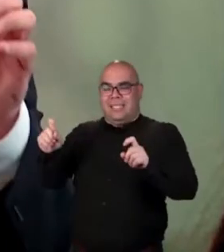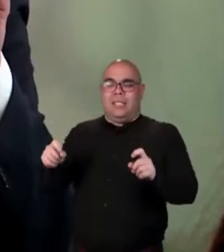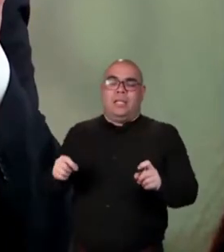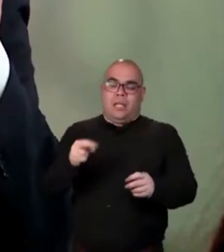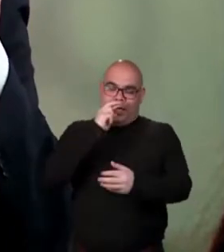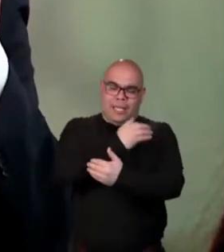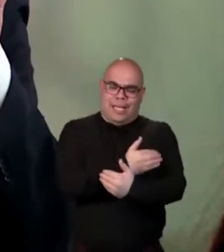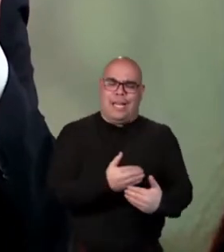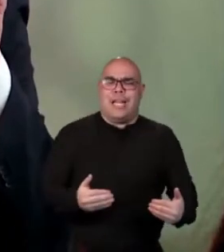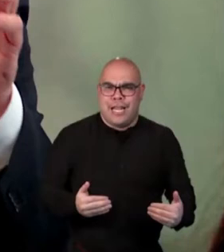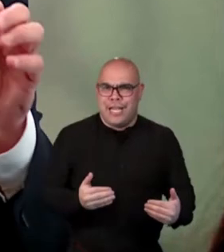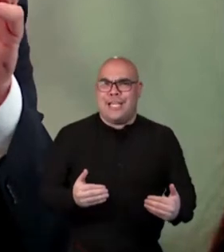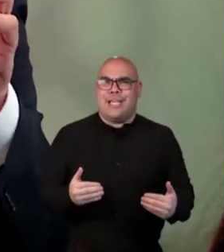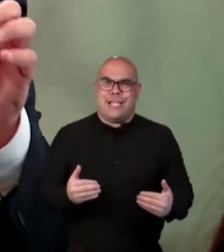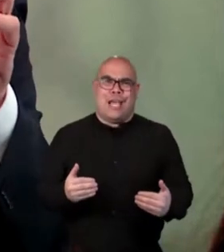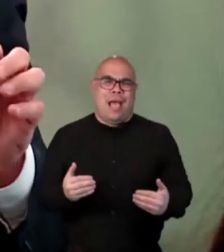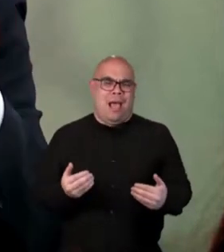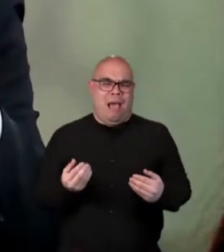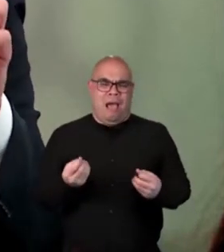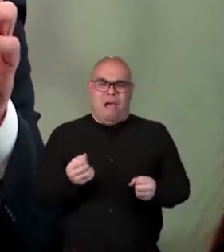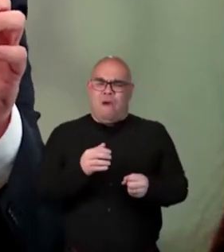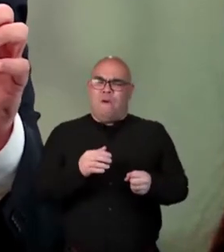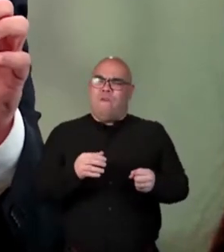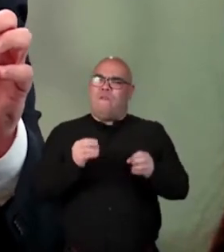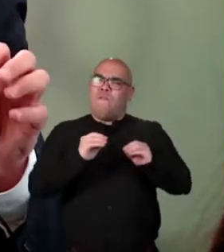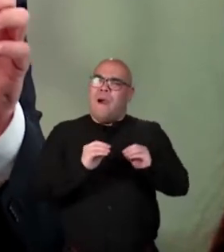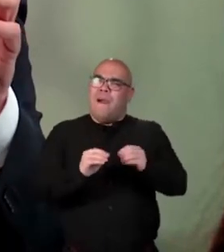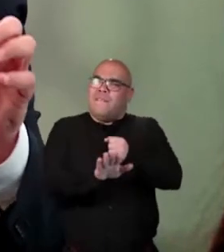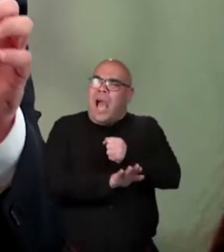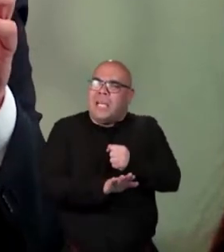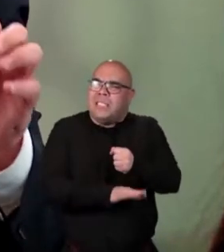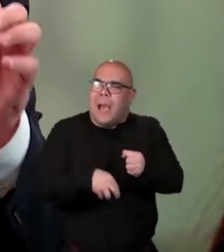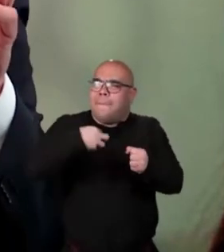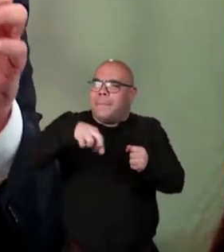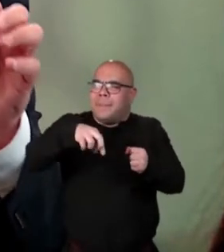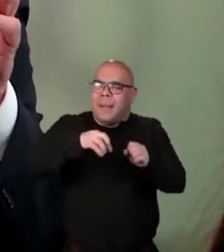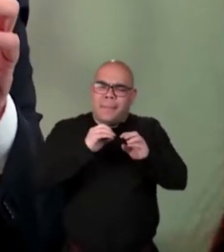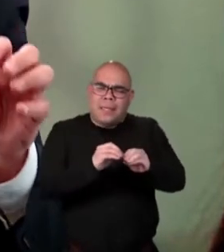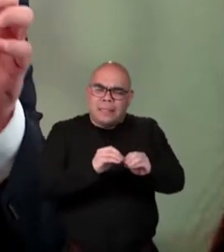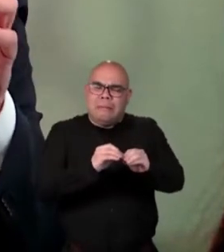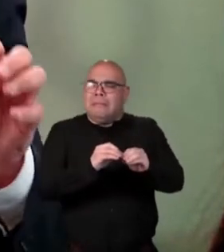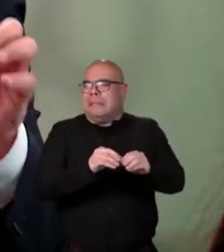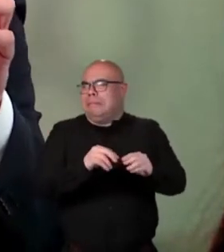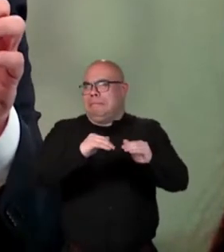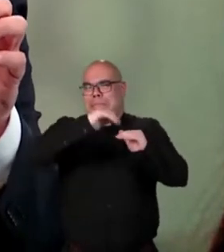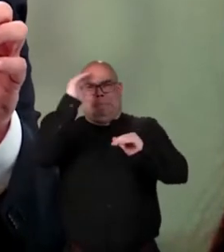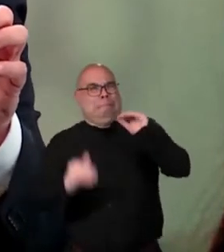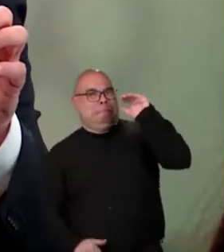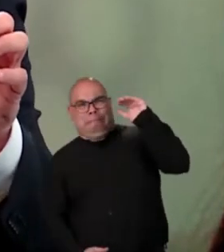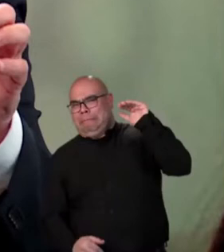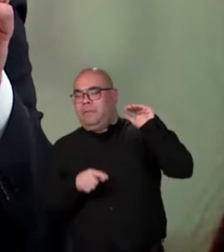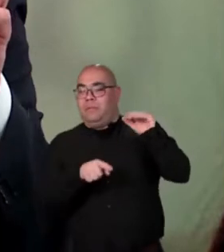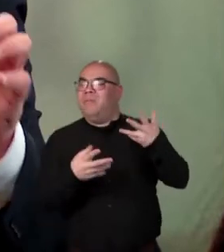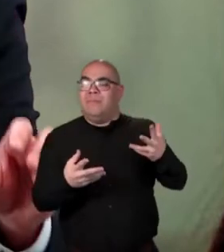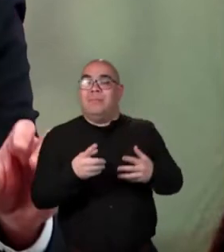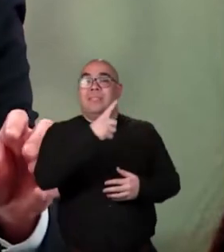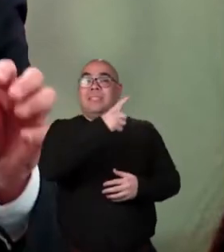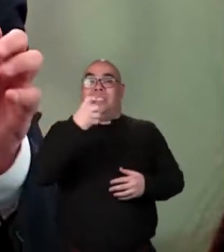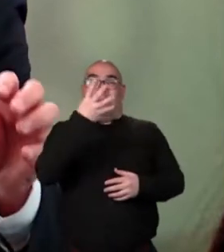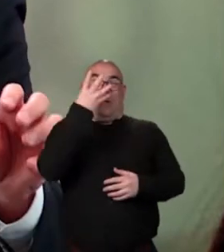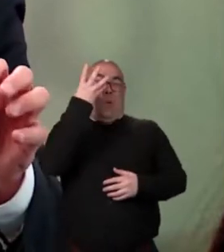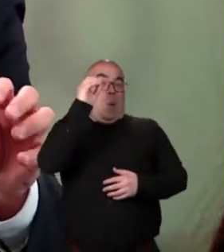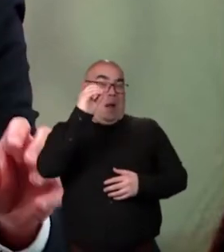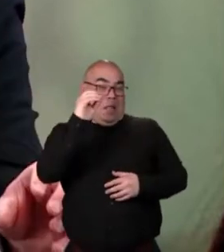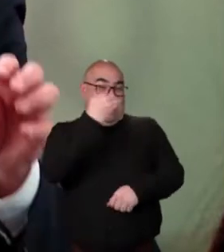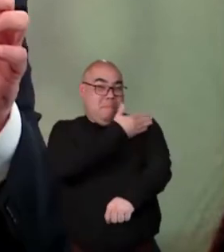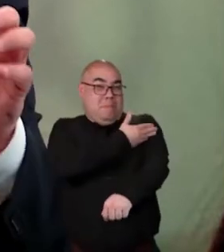niños de la información básica y secundaria 140 millones de niños en américa latina' que van a educación básica